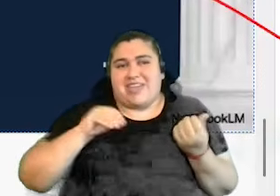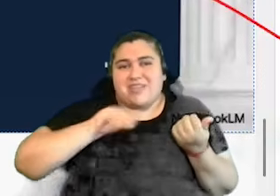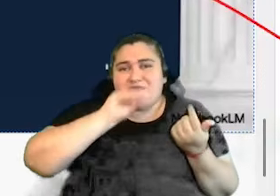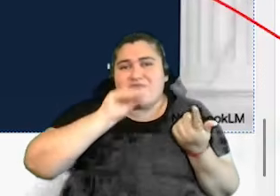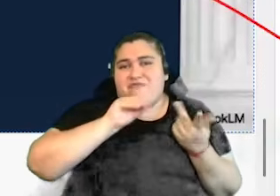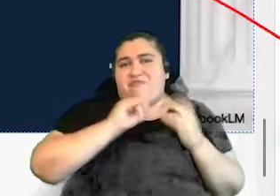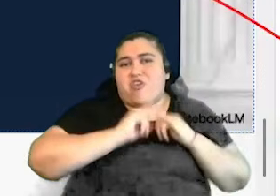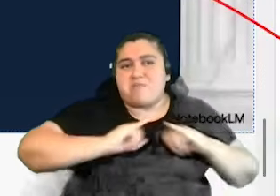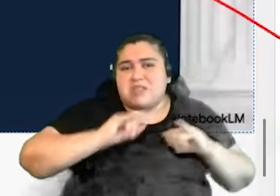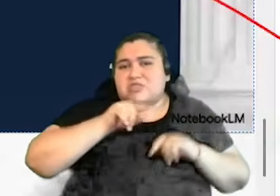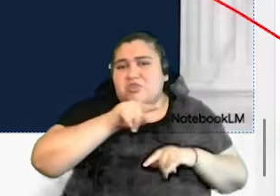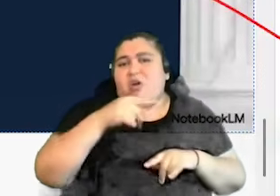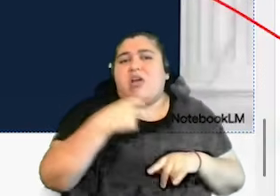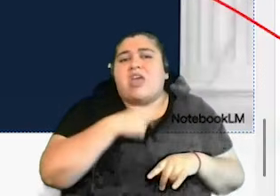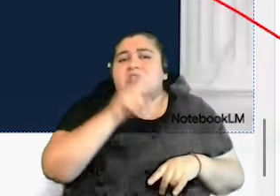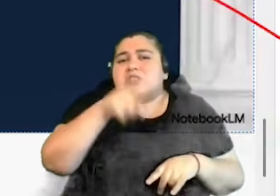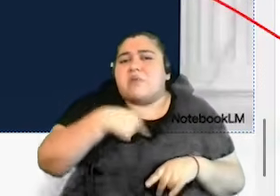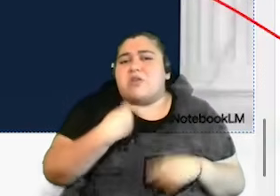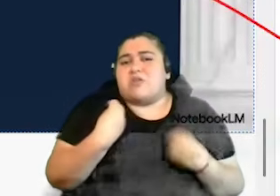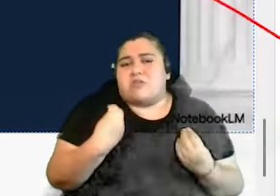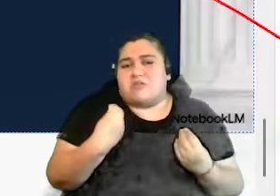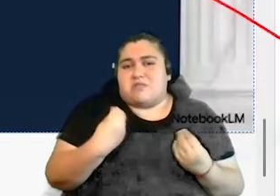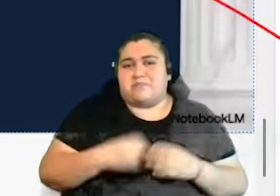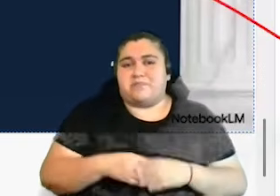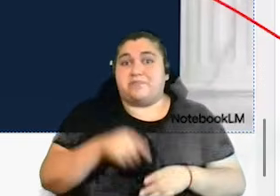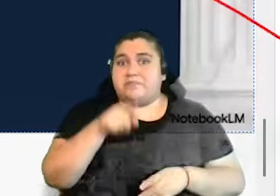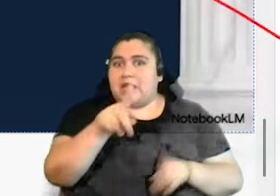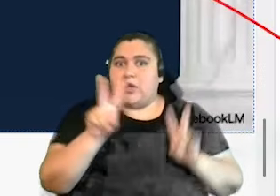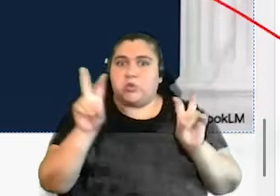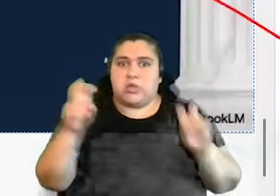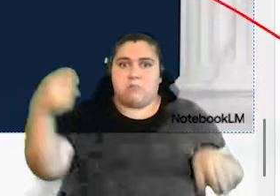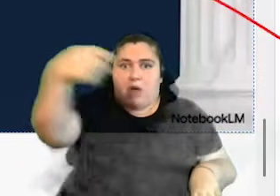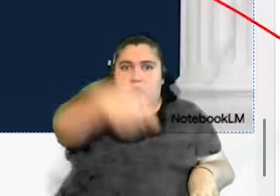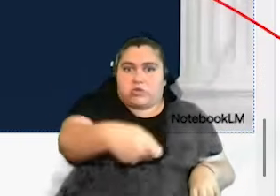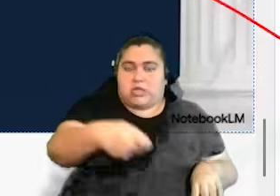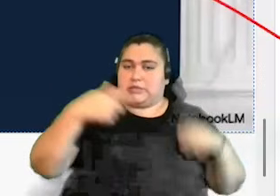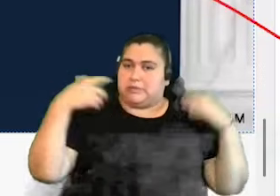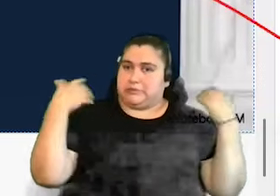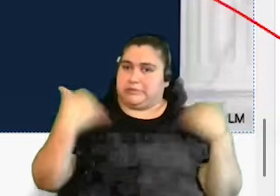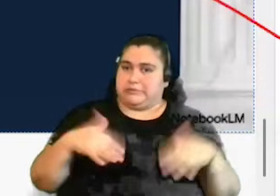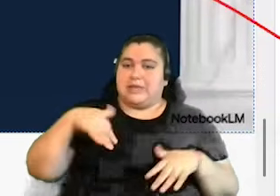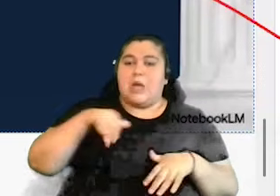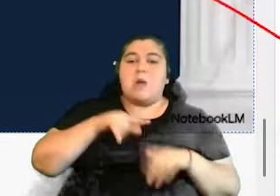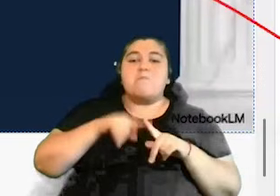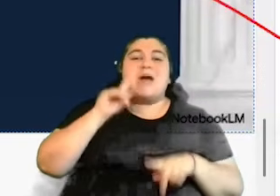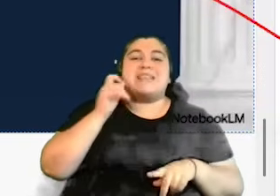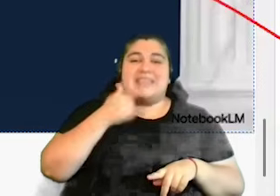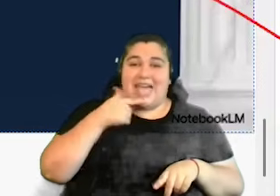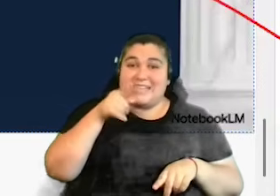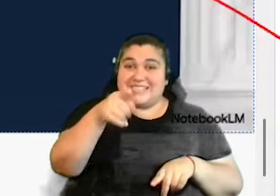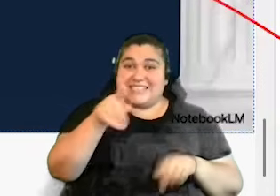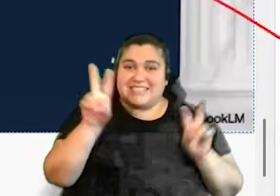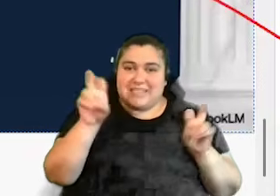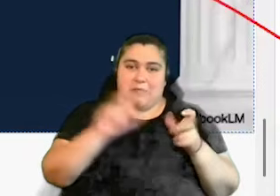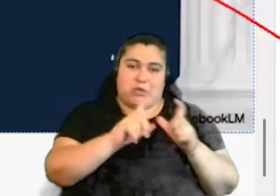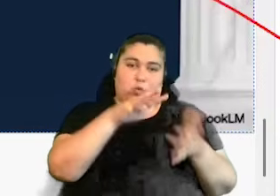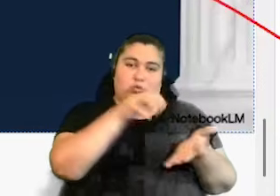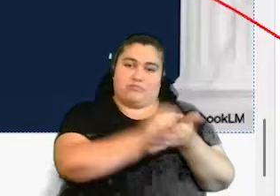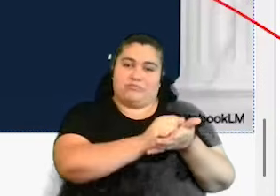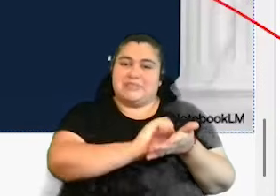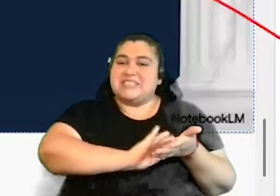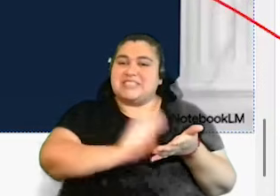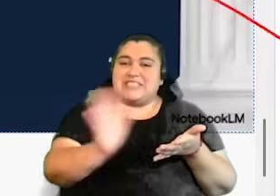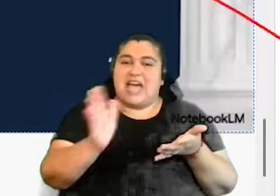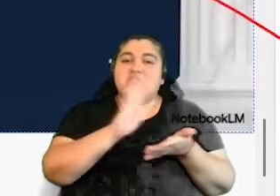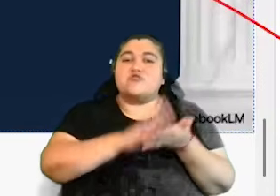eh, incorporaste un tema que entiendo que Matías ya tiene en su agenda, que es la cuestión de los contribuyentes y